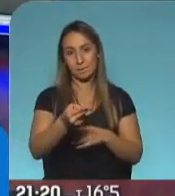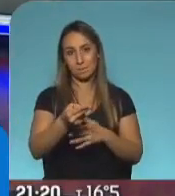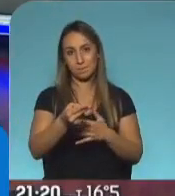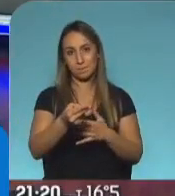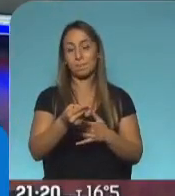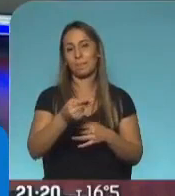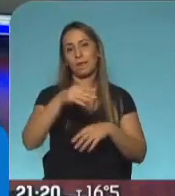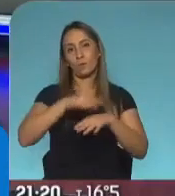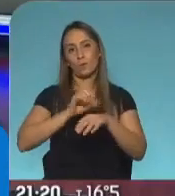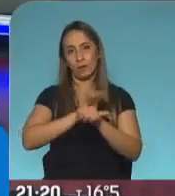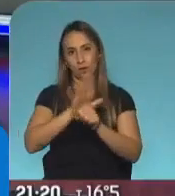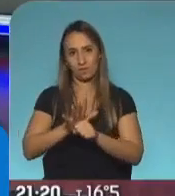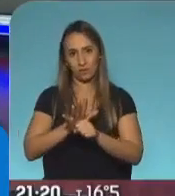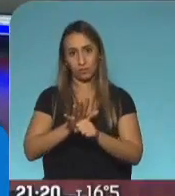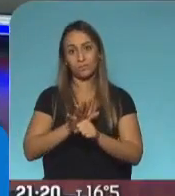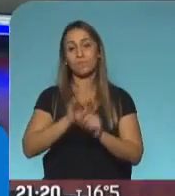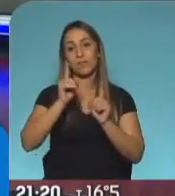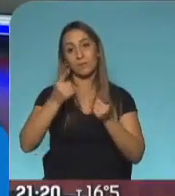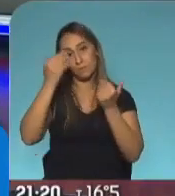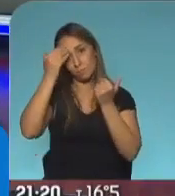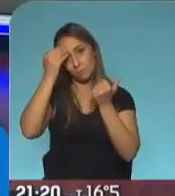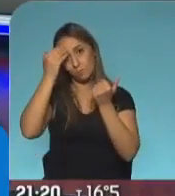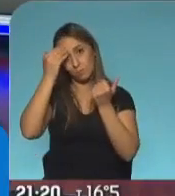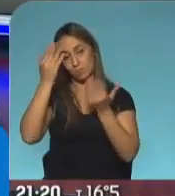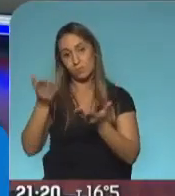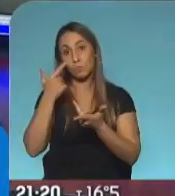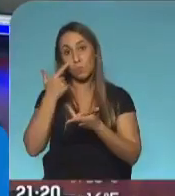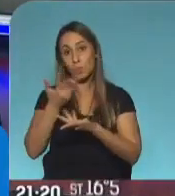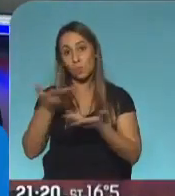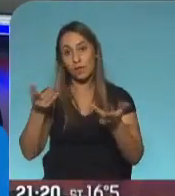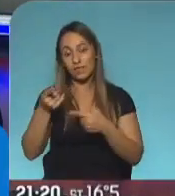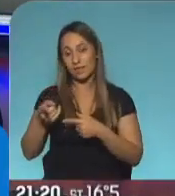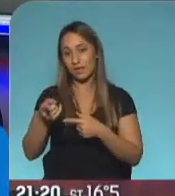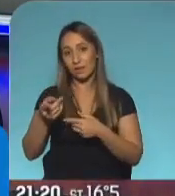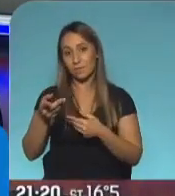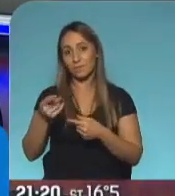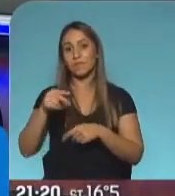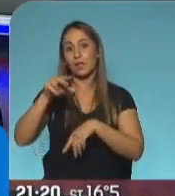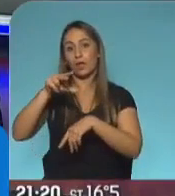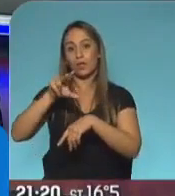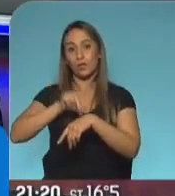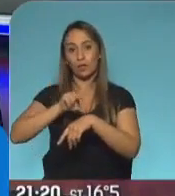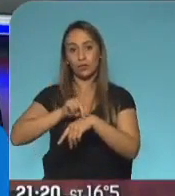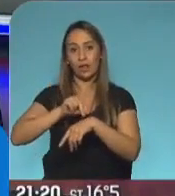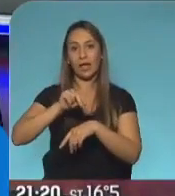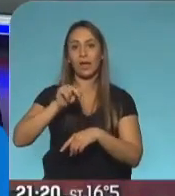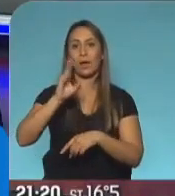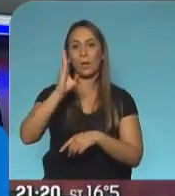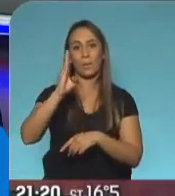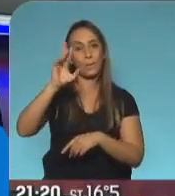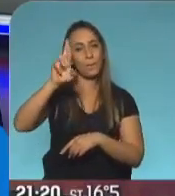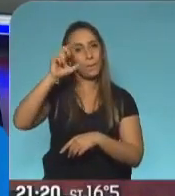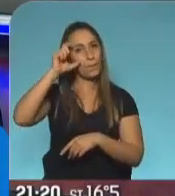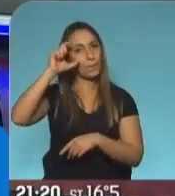coronavirus y para mostrar el otro extremo de lo que pasa con los colegas la doctora lorna es